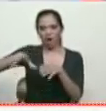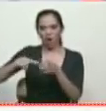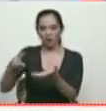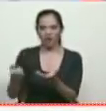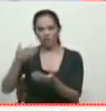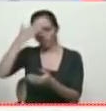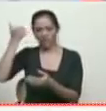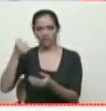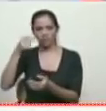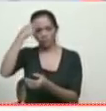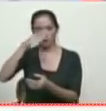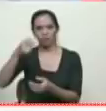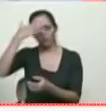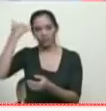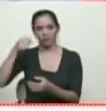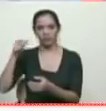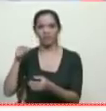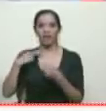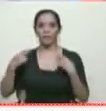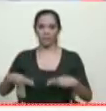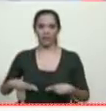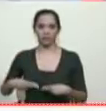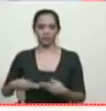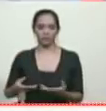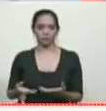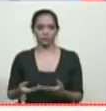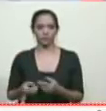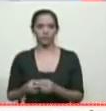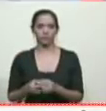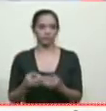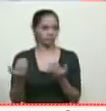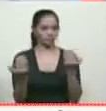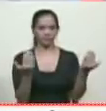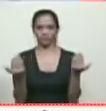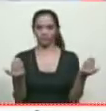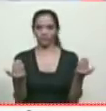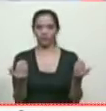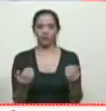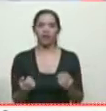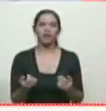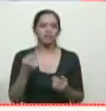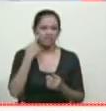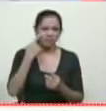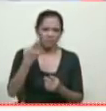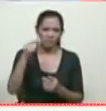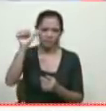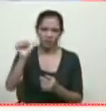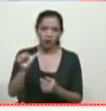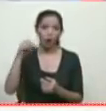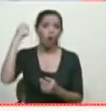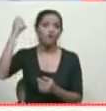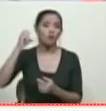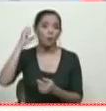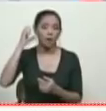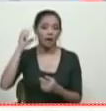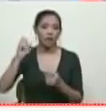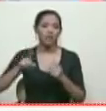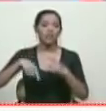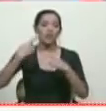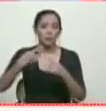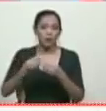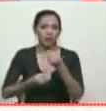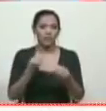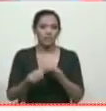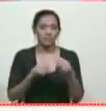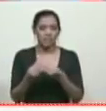humanidad. O es que no estamos viendo en Europa, se lo comentaba así a un periodista europeo, cómo después de lo que hicieron con Libia,